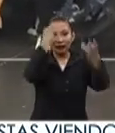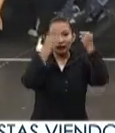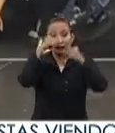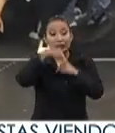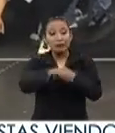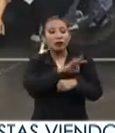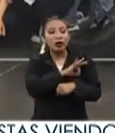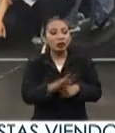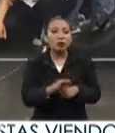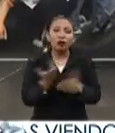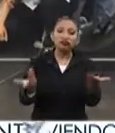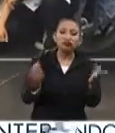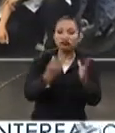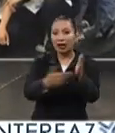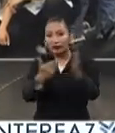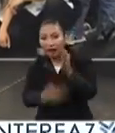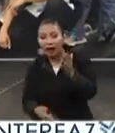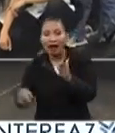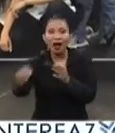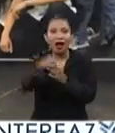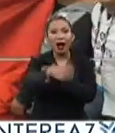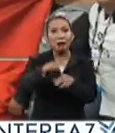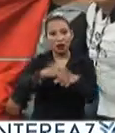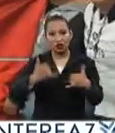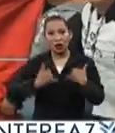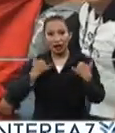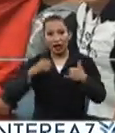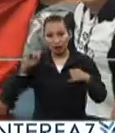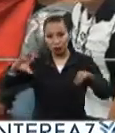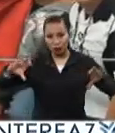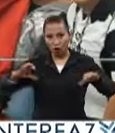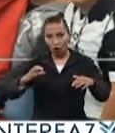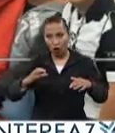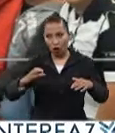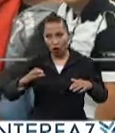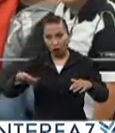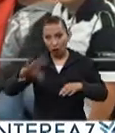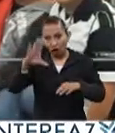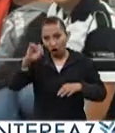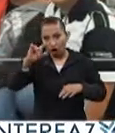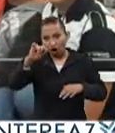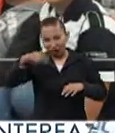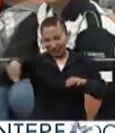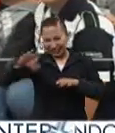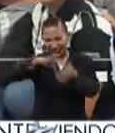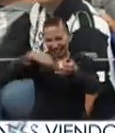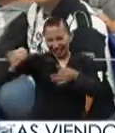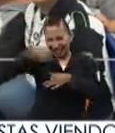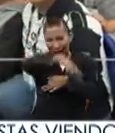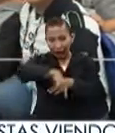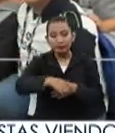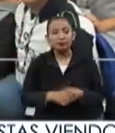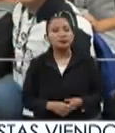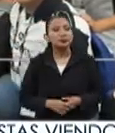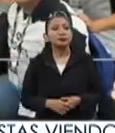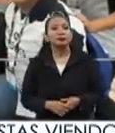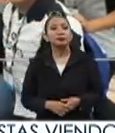en el que podamos dar talleres a más chavos de ahí de la colonia, del sector,